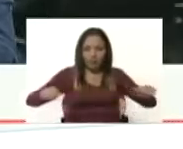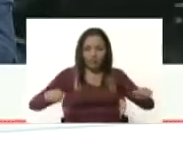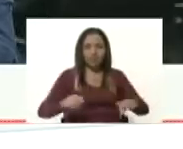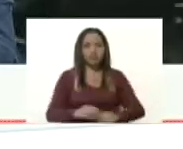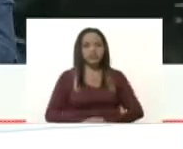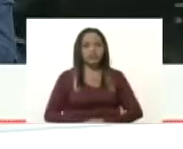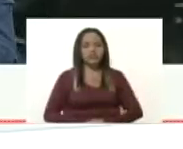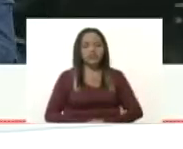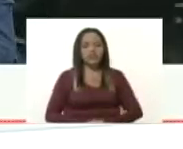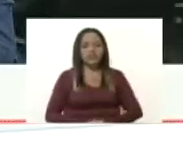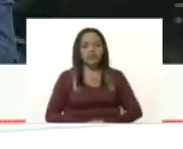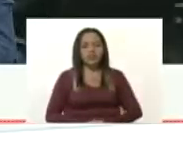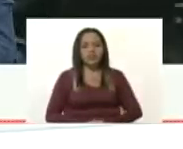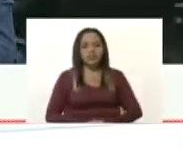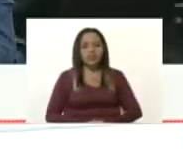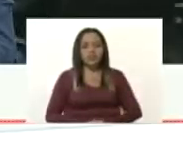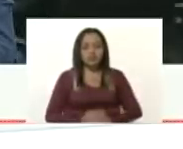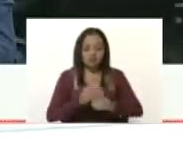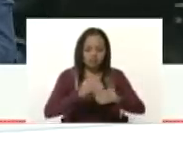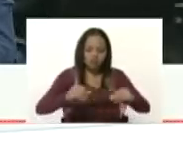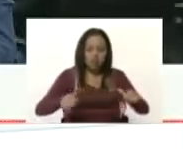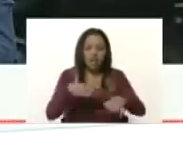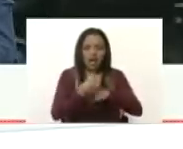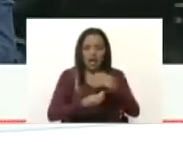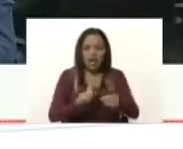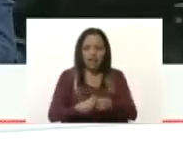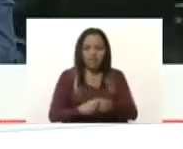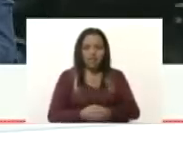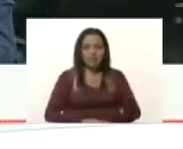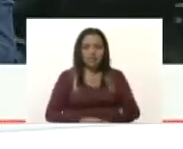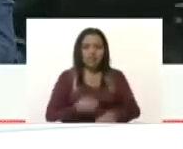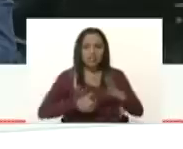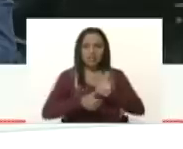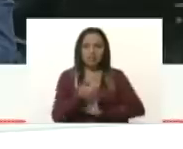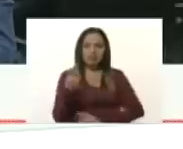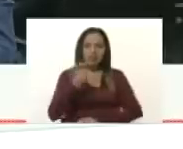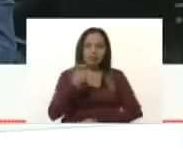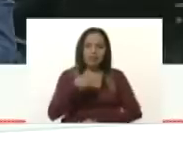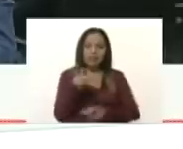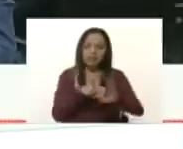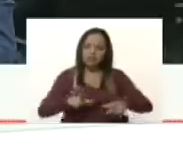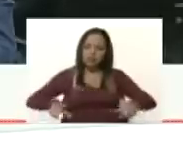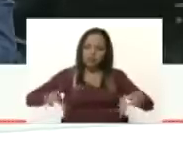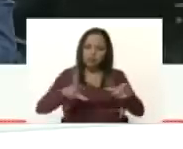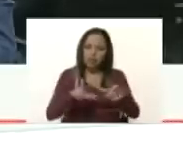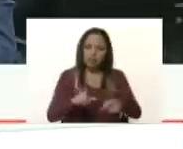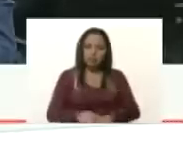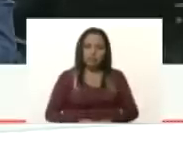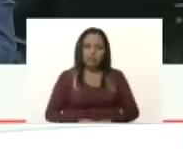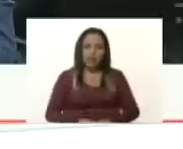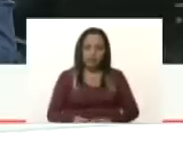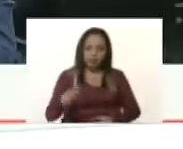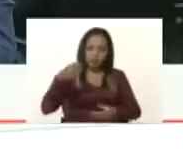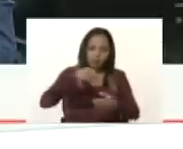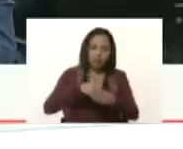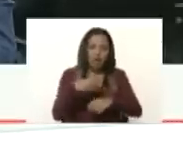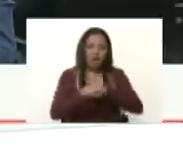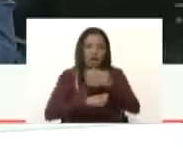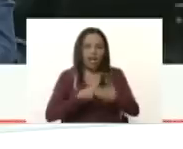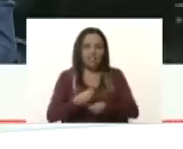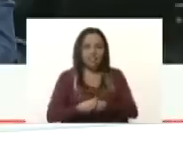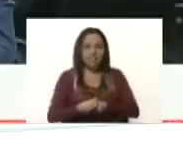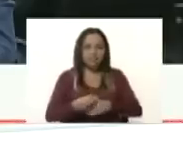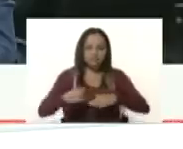El arrocillo que se produce en la mina es uno de los materiales con mayor demanda en la región, como componente para la elaboración del